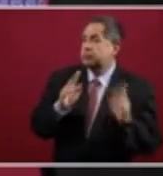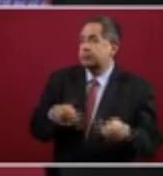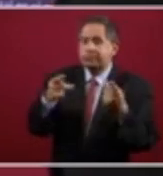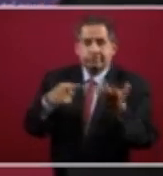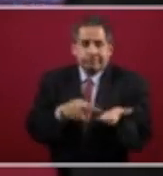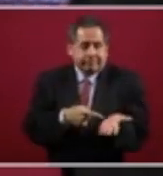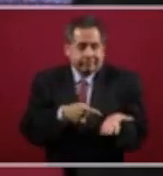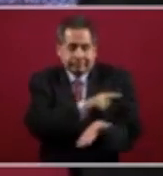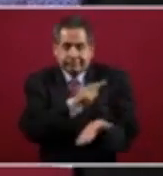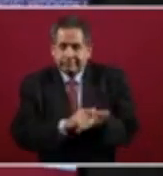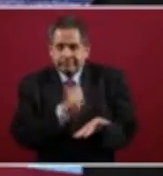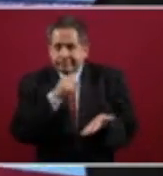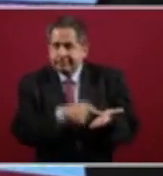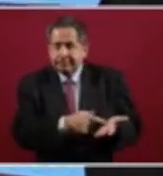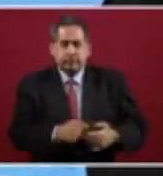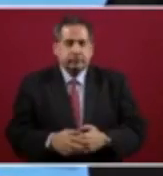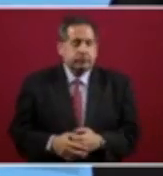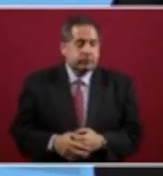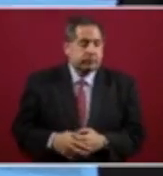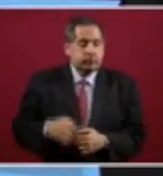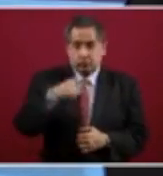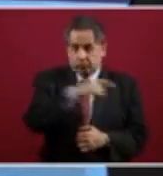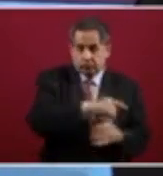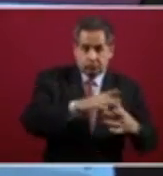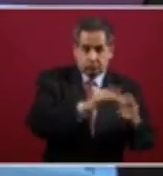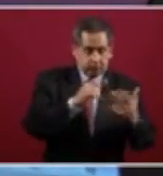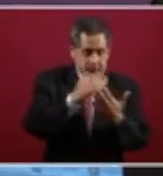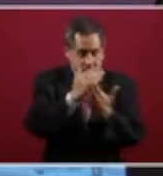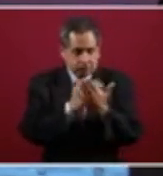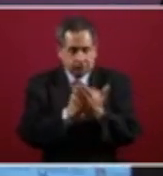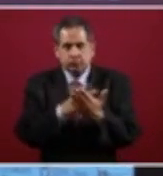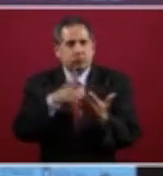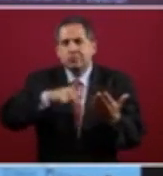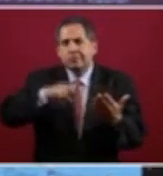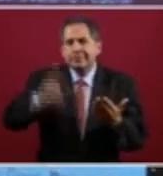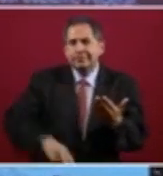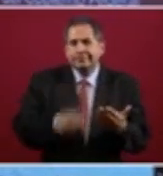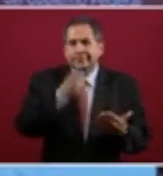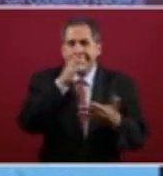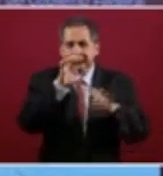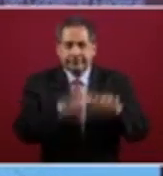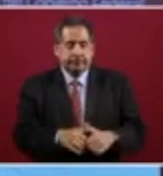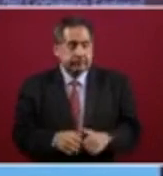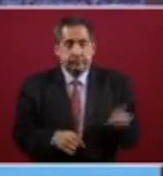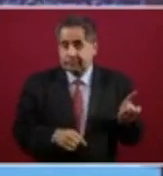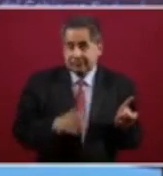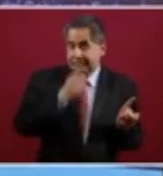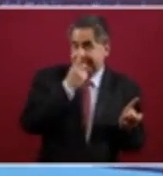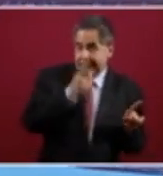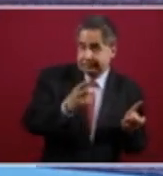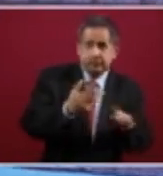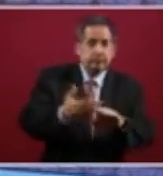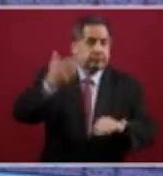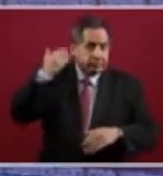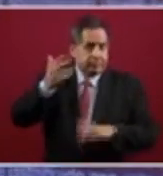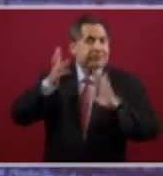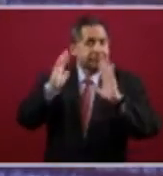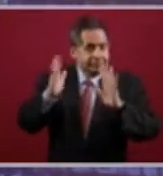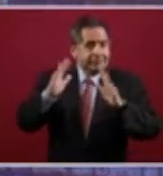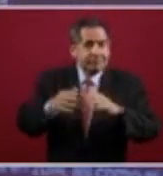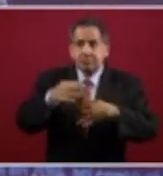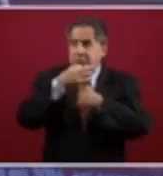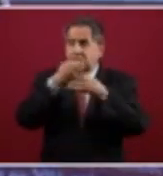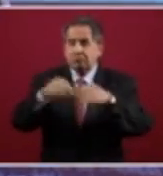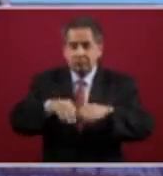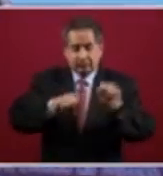Tercero, relaciona hechos inciertos que lo hacen notoriamente improcedente. Lo que les comentaba, no comentan los abogados que llega una declaración de abandono, eso